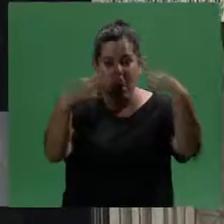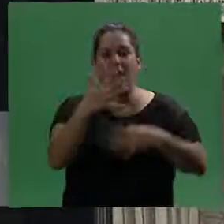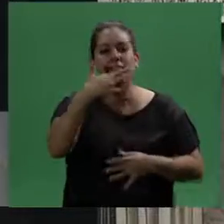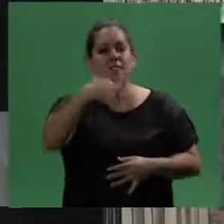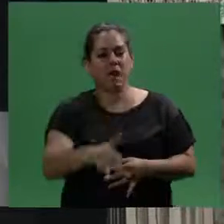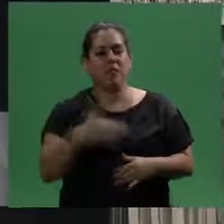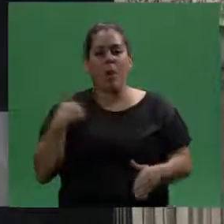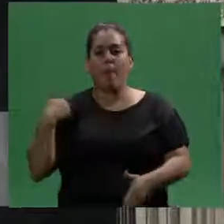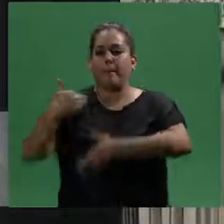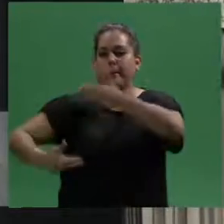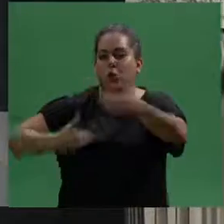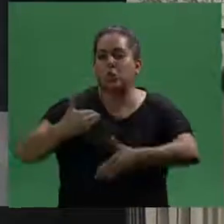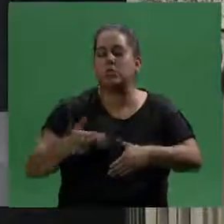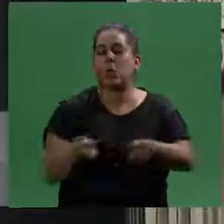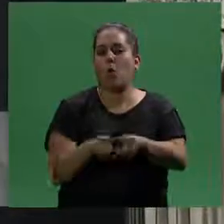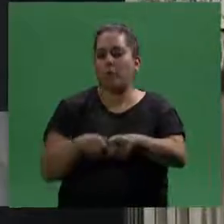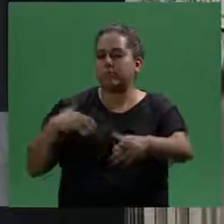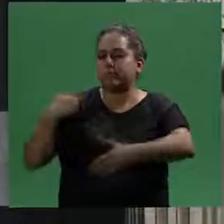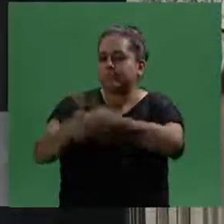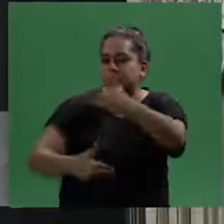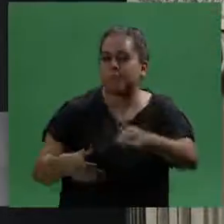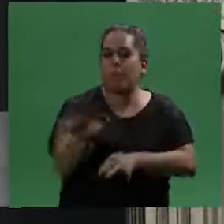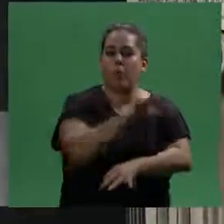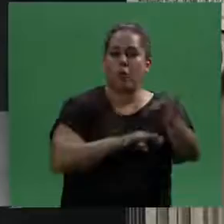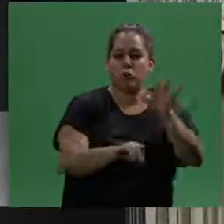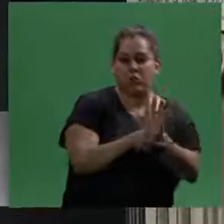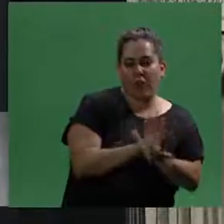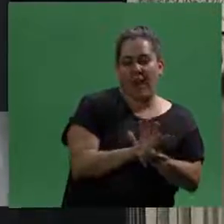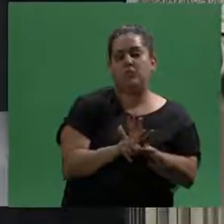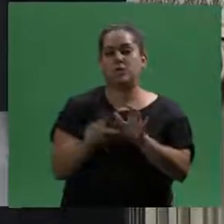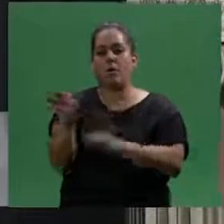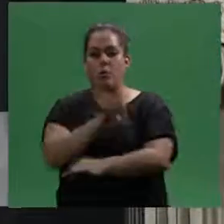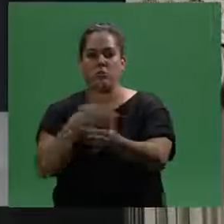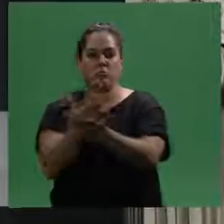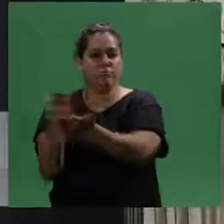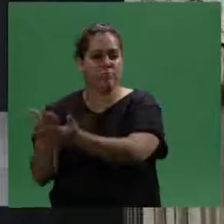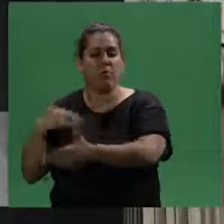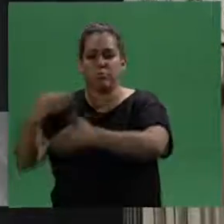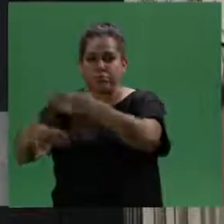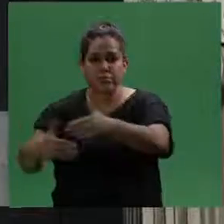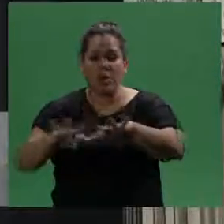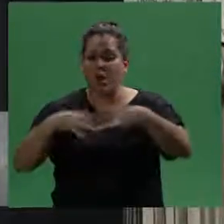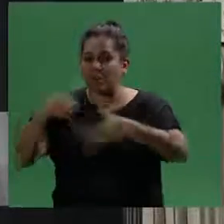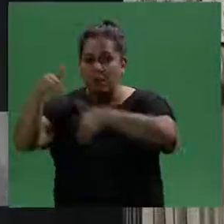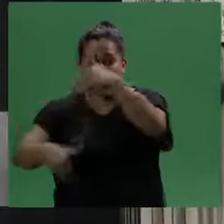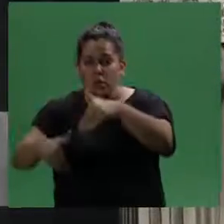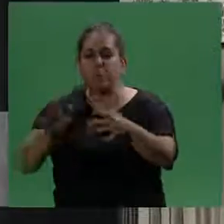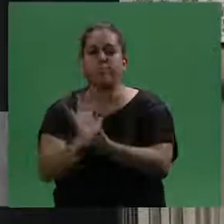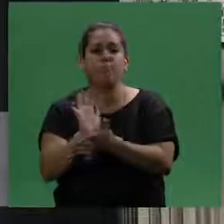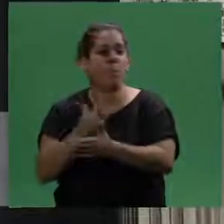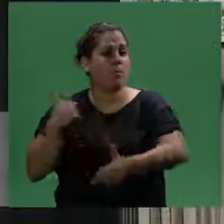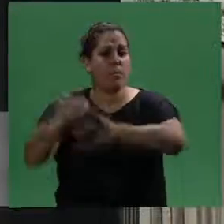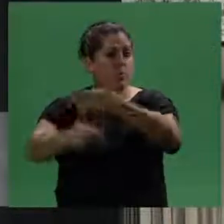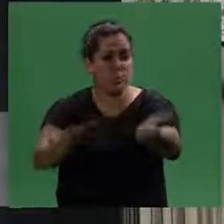Lucas, que entienda que el proceso de la construcción de los proyectos, de las leyes y de todo lo que se vota en el recinto